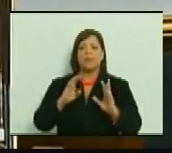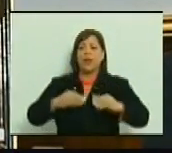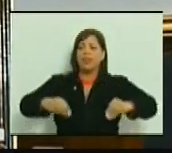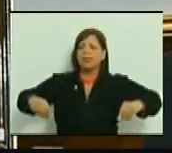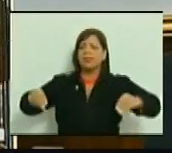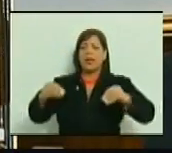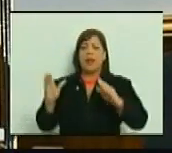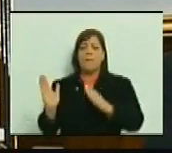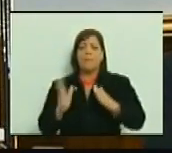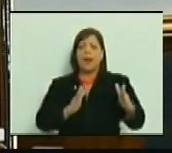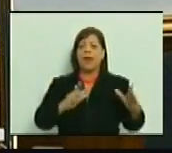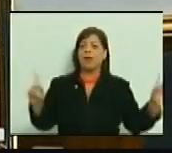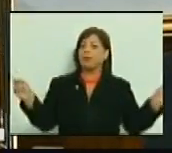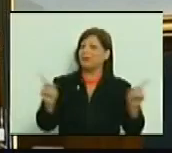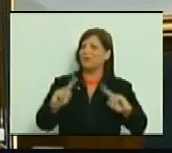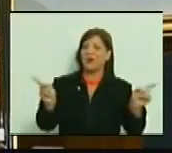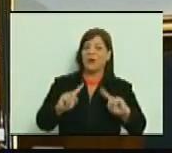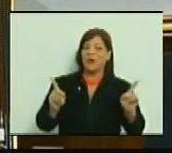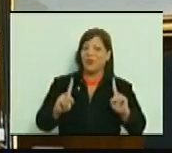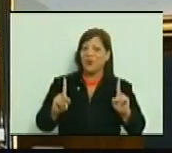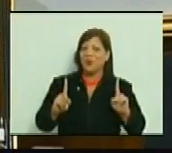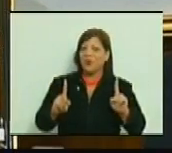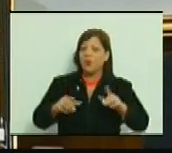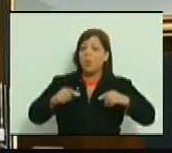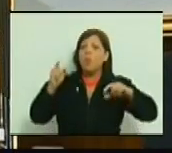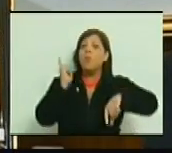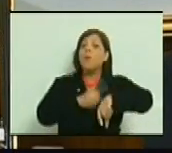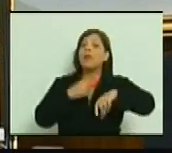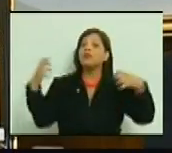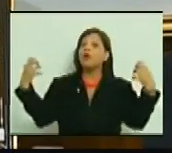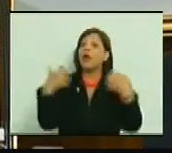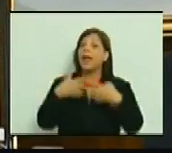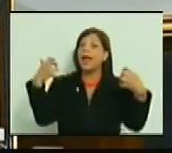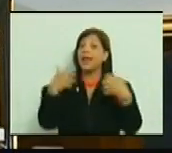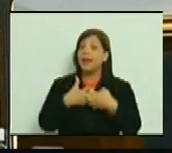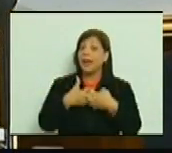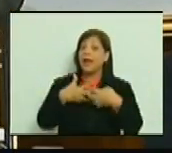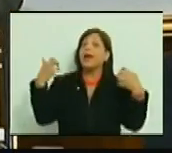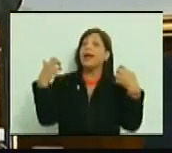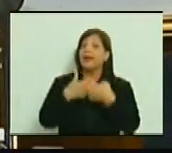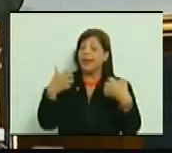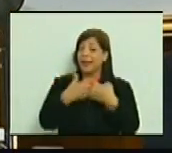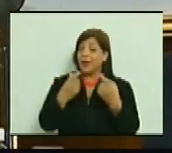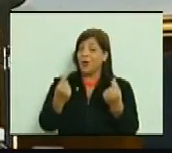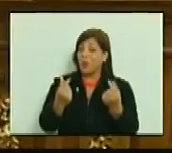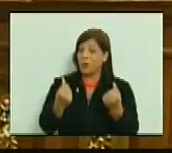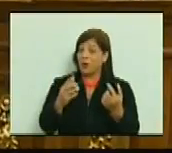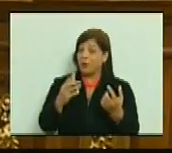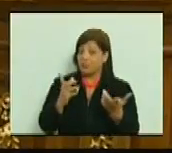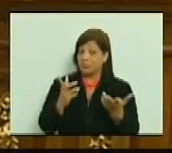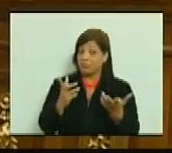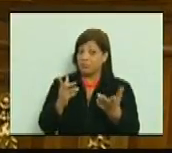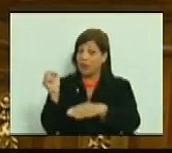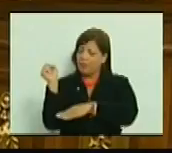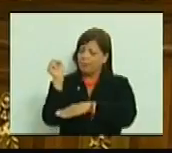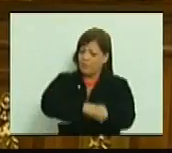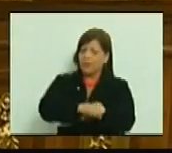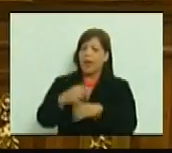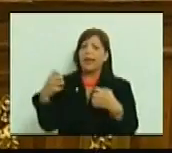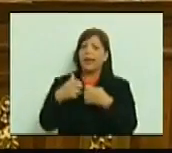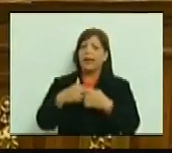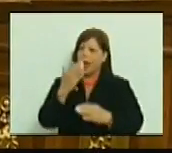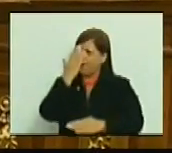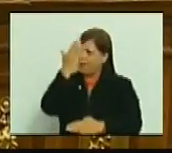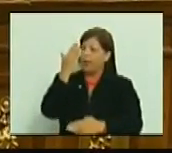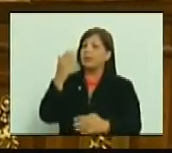que está preparado. Está partiendo de un momento de guerra económica. Y hay que derrotar la guerra y hay que enfrentar la